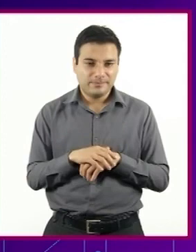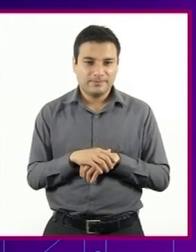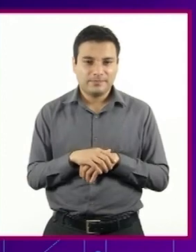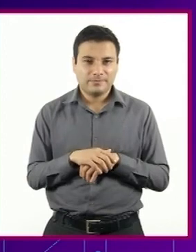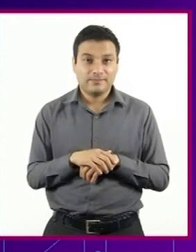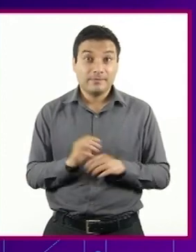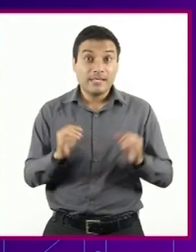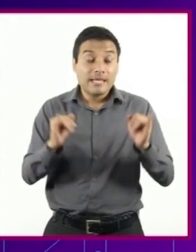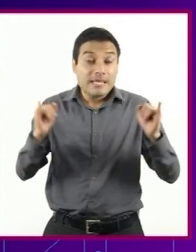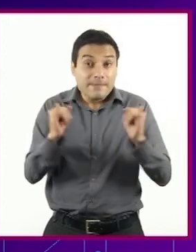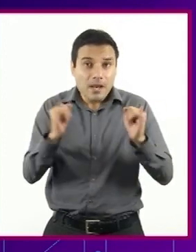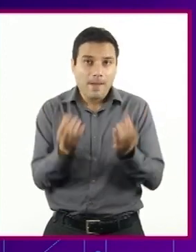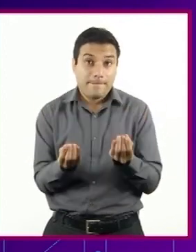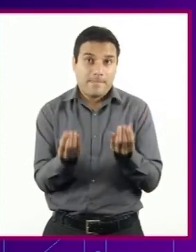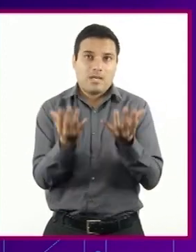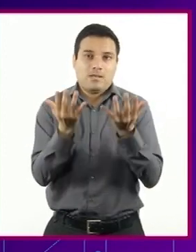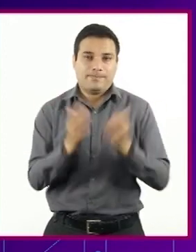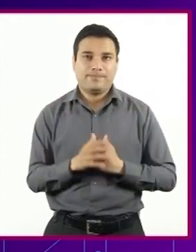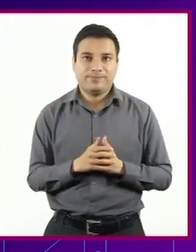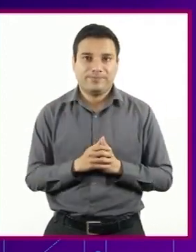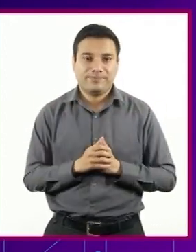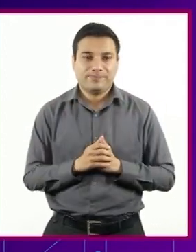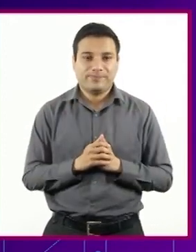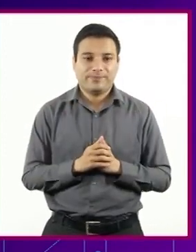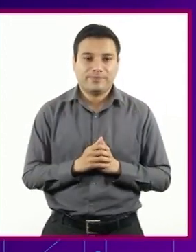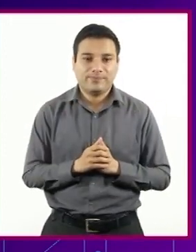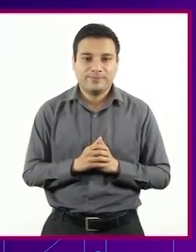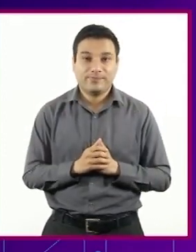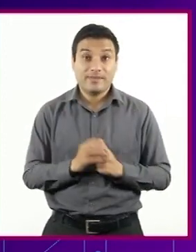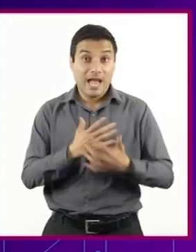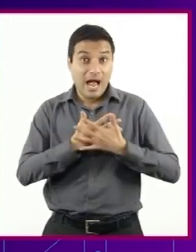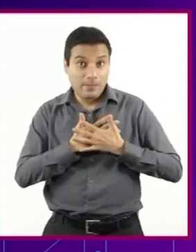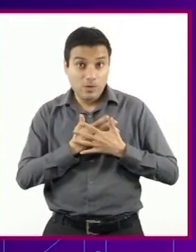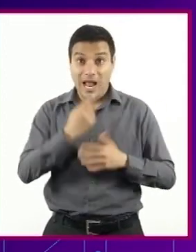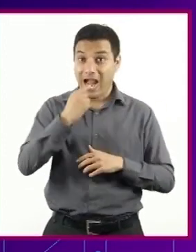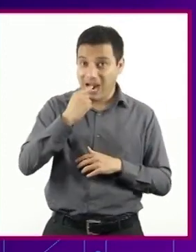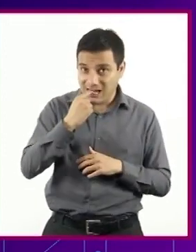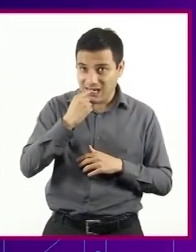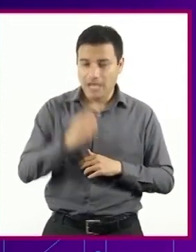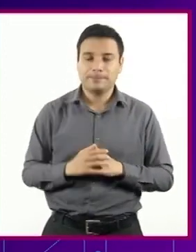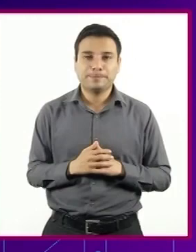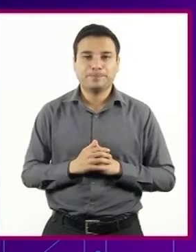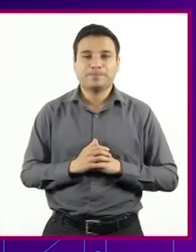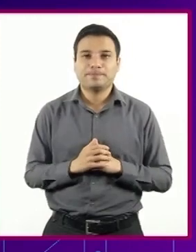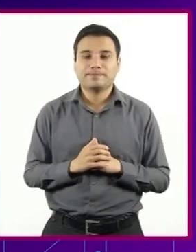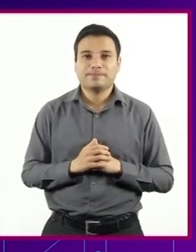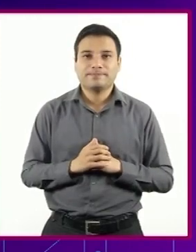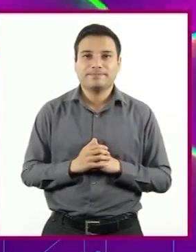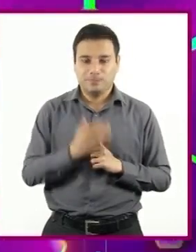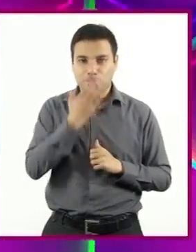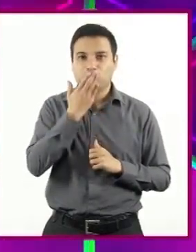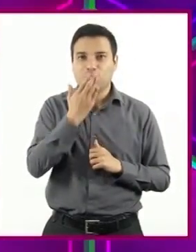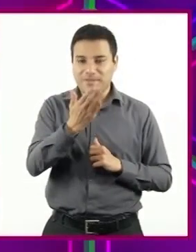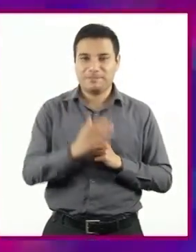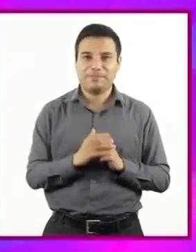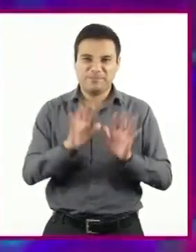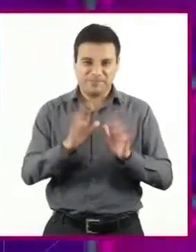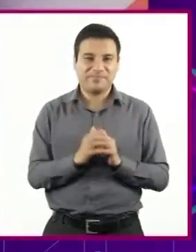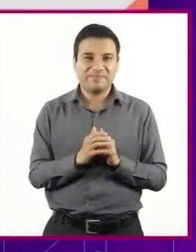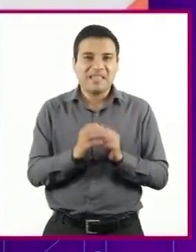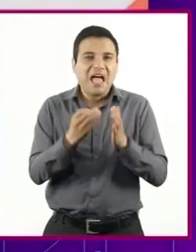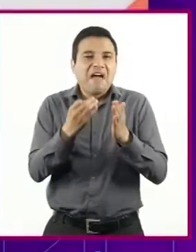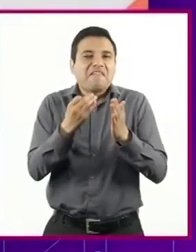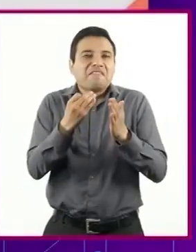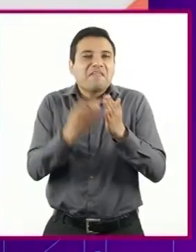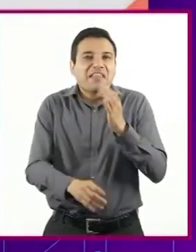Cuando el invierno primaverea, el amor y los celos. Bien, veamos cuáles son